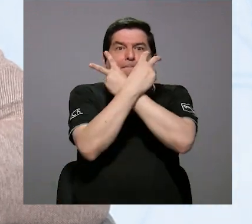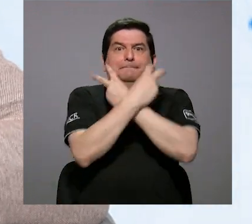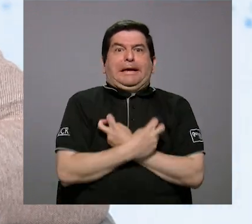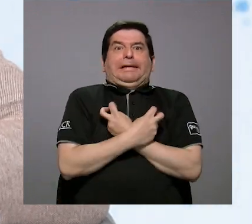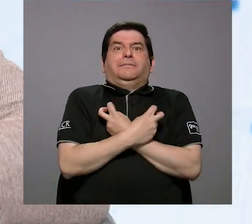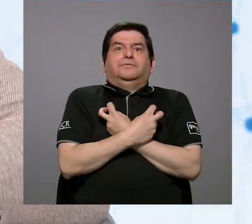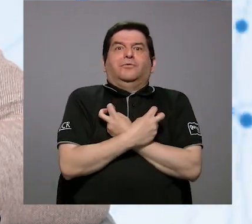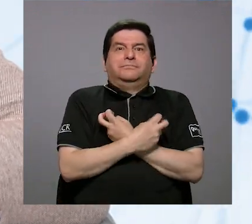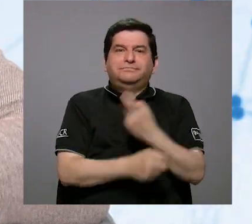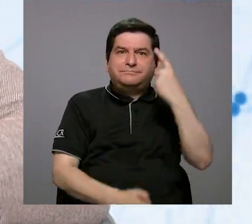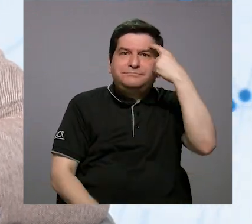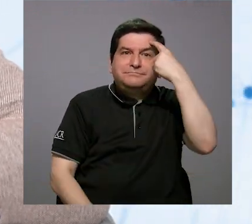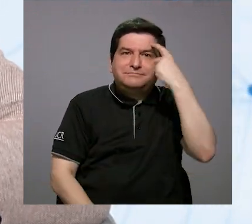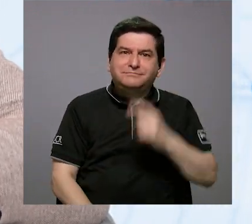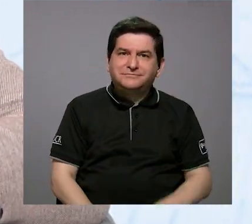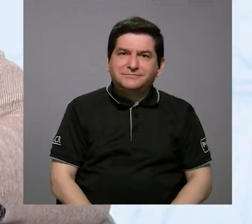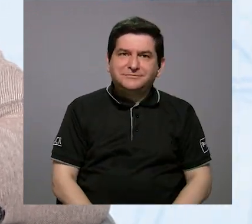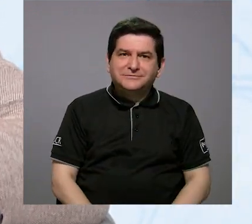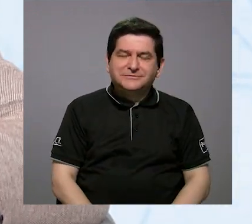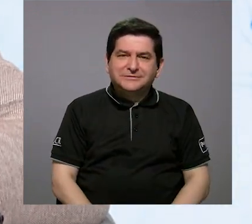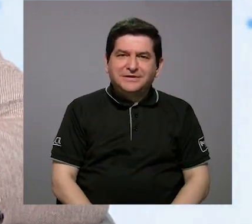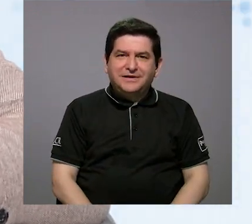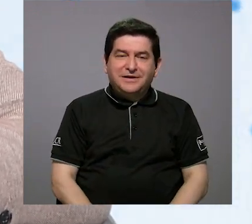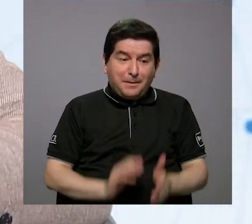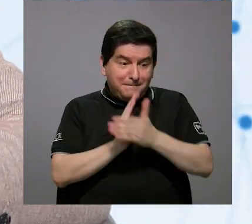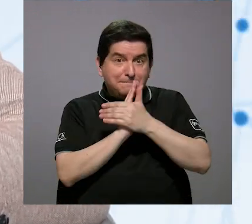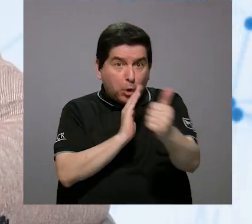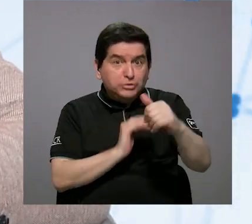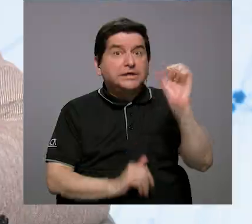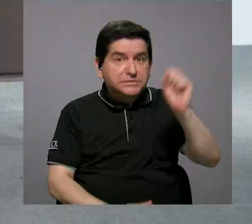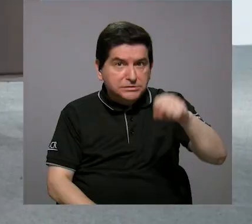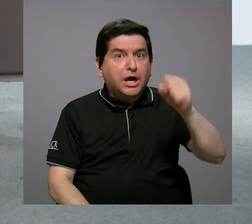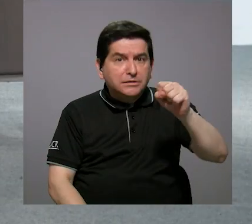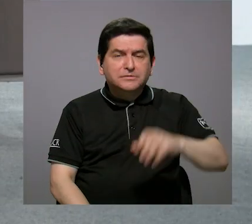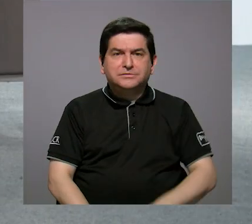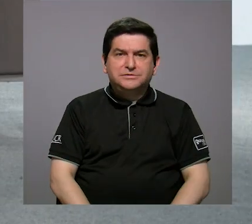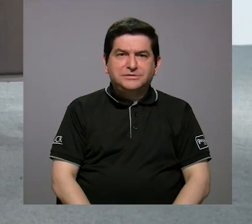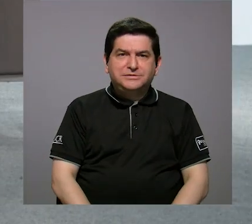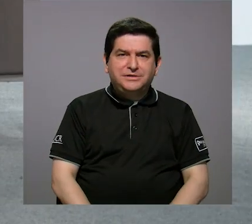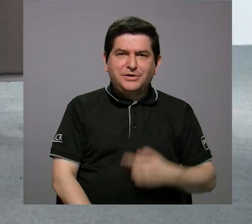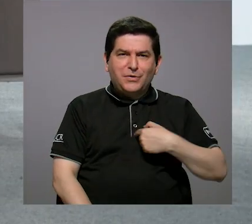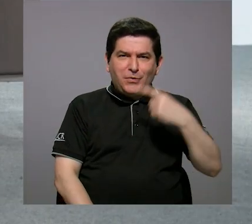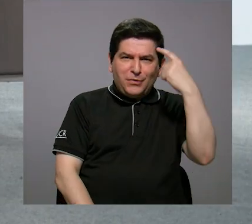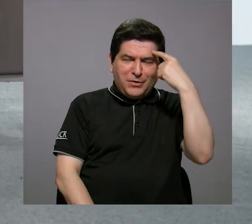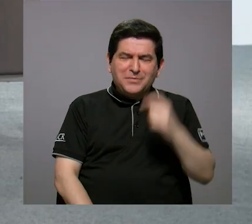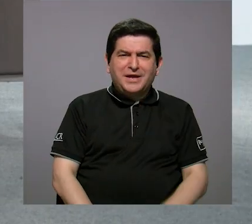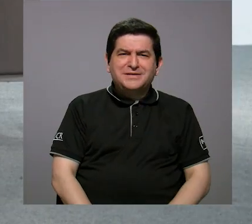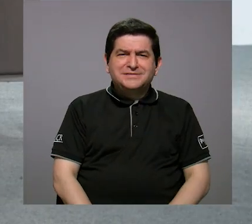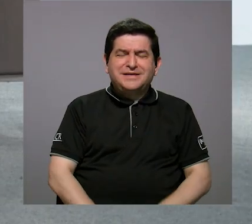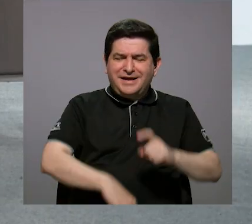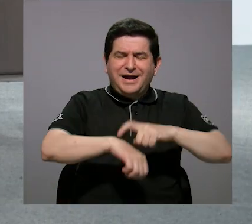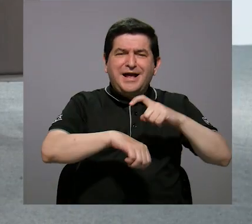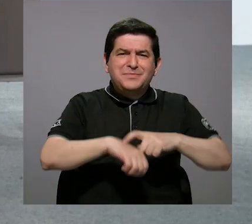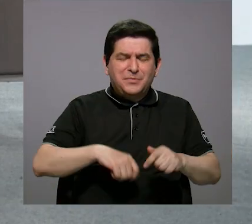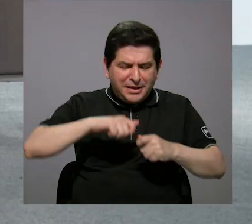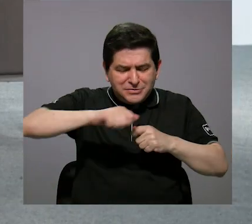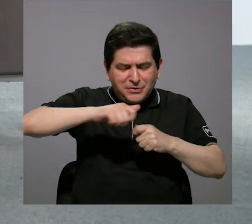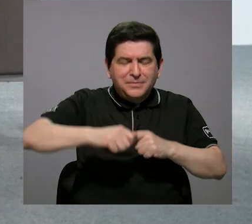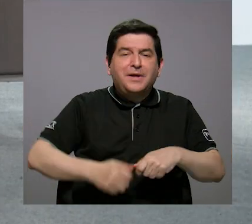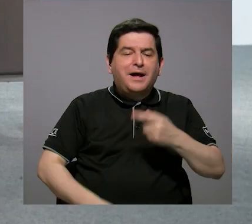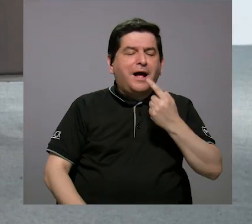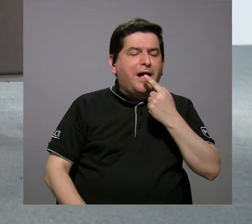veneno, ¿verdad? Como potencial, acostumbra uno potencial, ¿verdad? Claro. Ponerse un poco saliva en sí, los